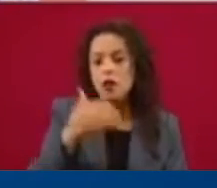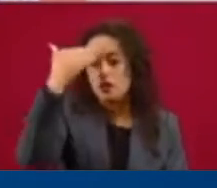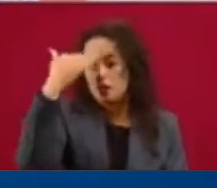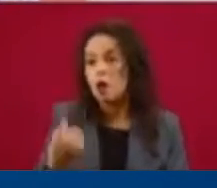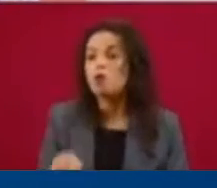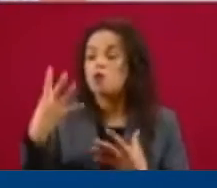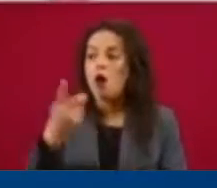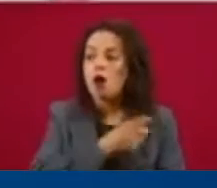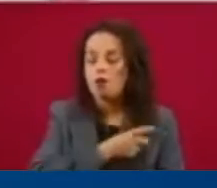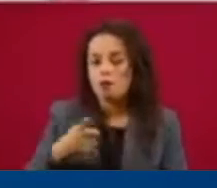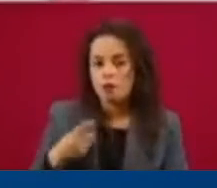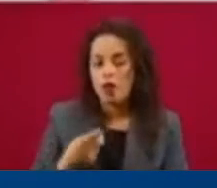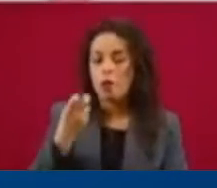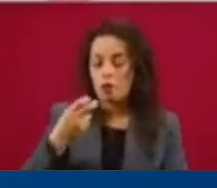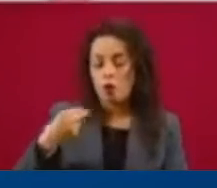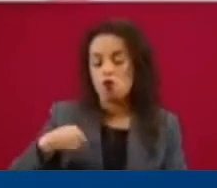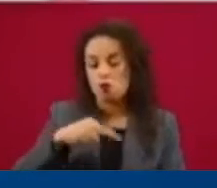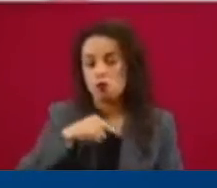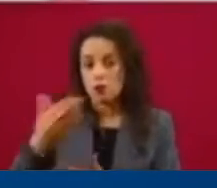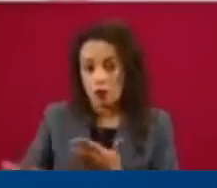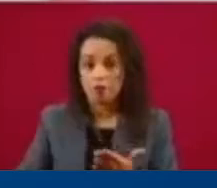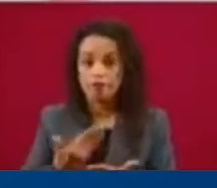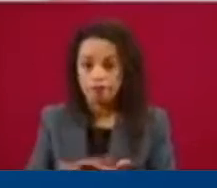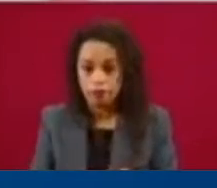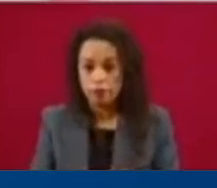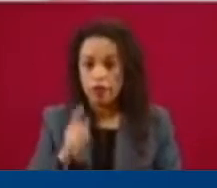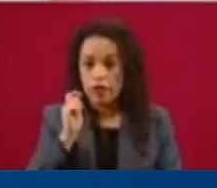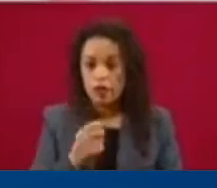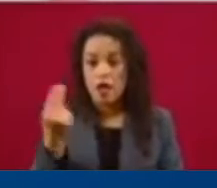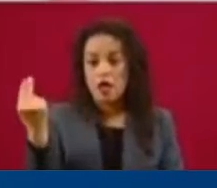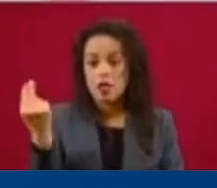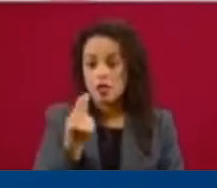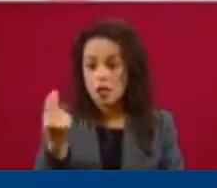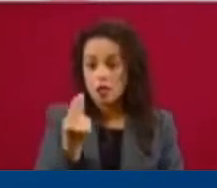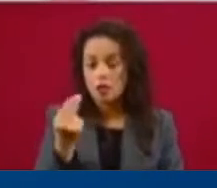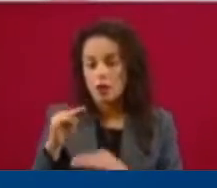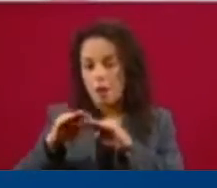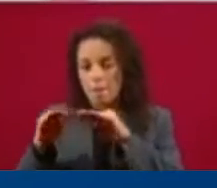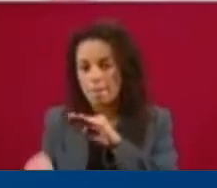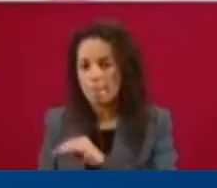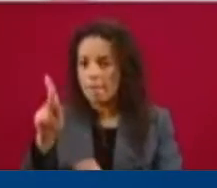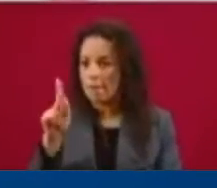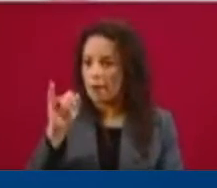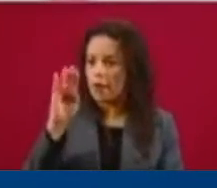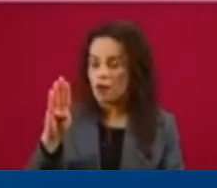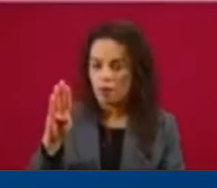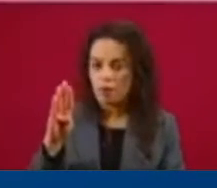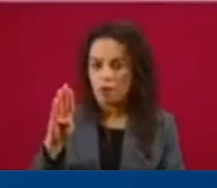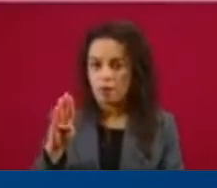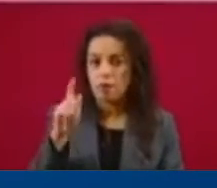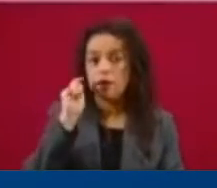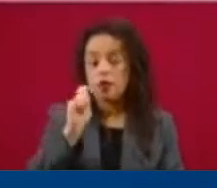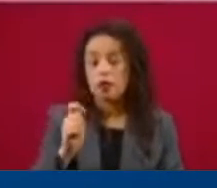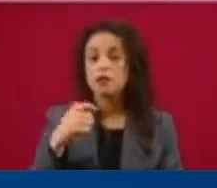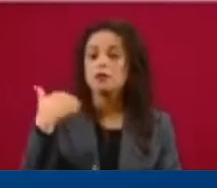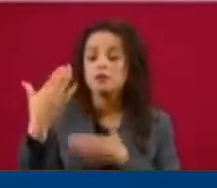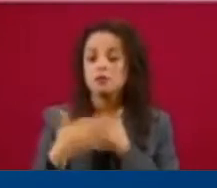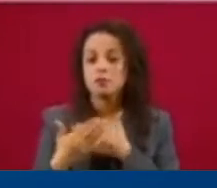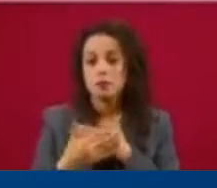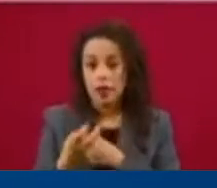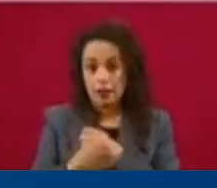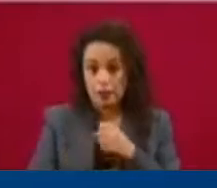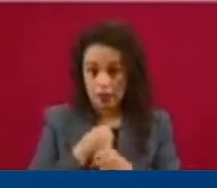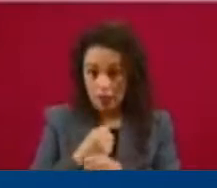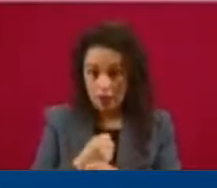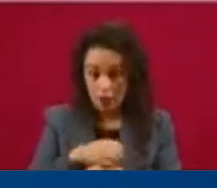virus se esfumó y en este largo camino se profundiza también la gran crisis económica que acompaña a la crisis sanitaria si me lo